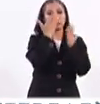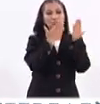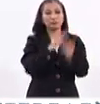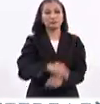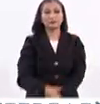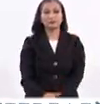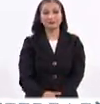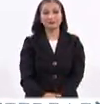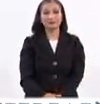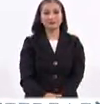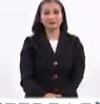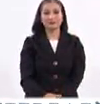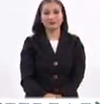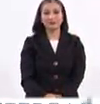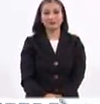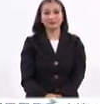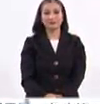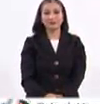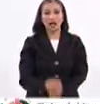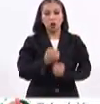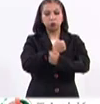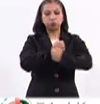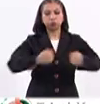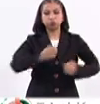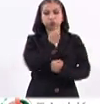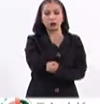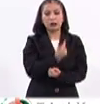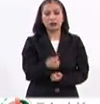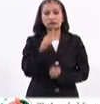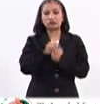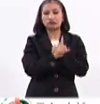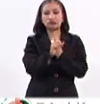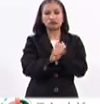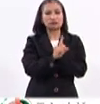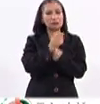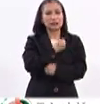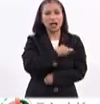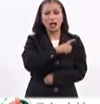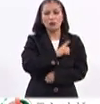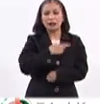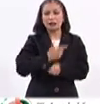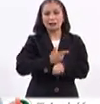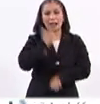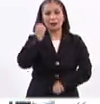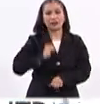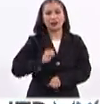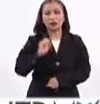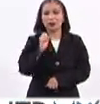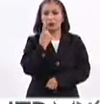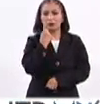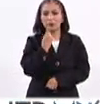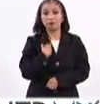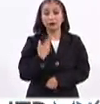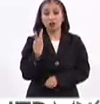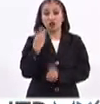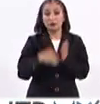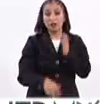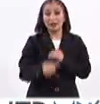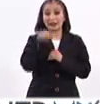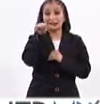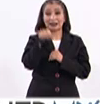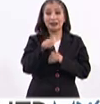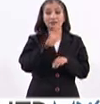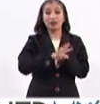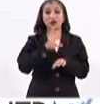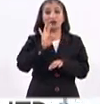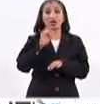estudio. La obesidad infantil es uno de los problemas de salud más graves del siglo XXI. Desde 2016,